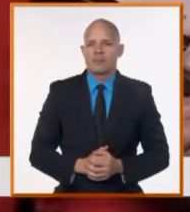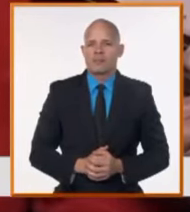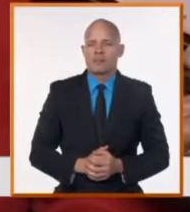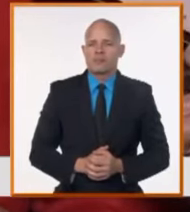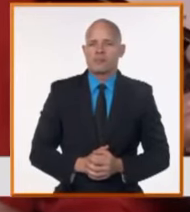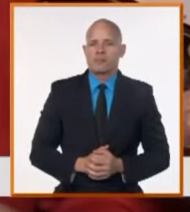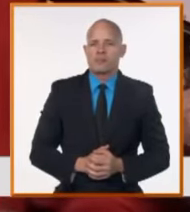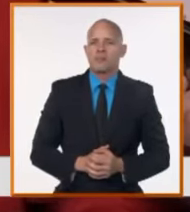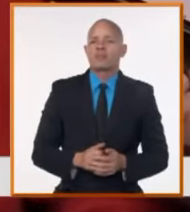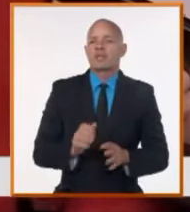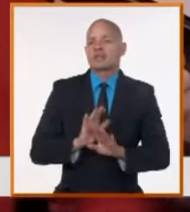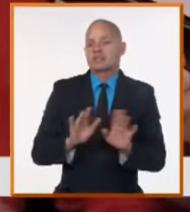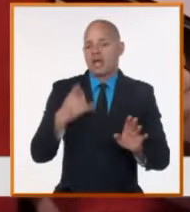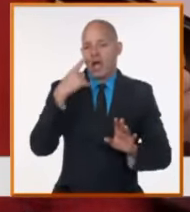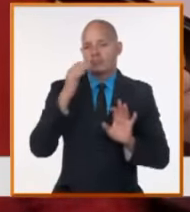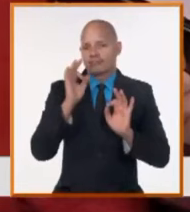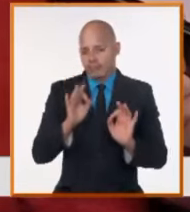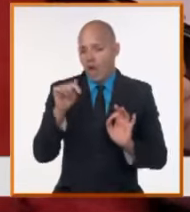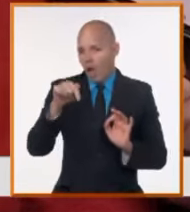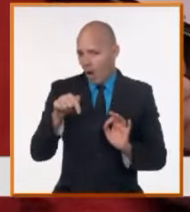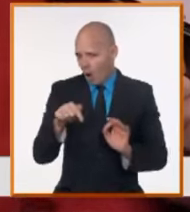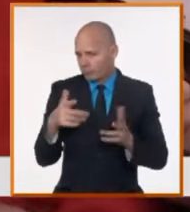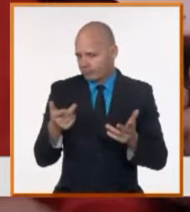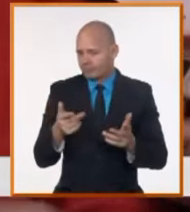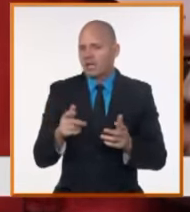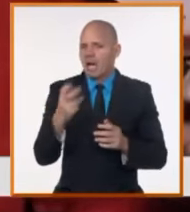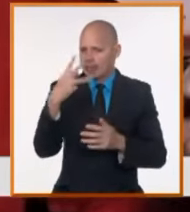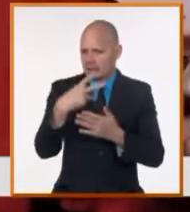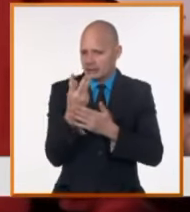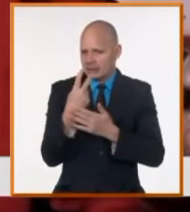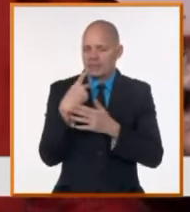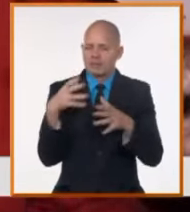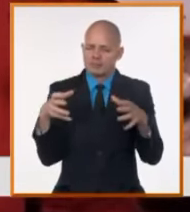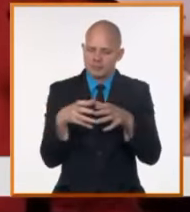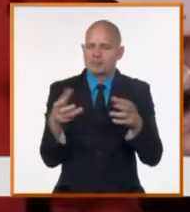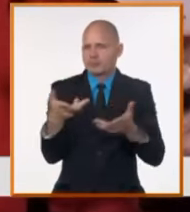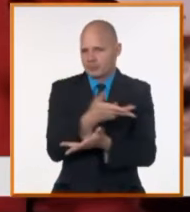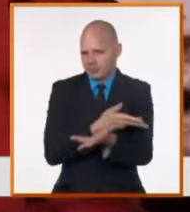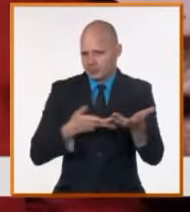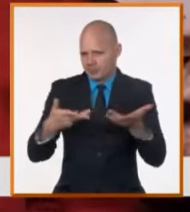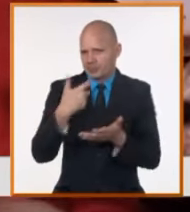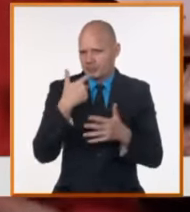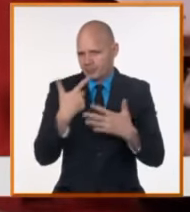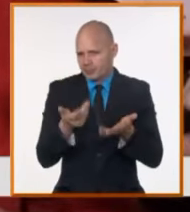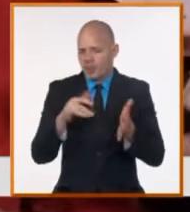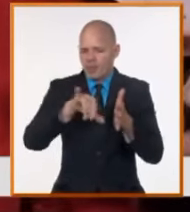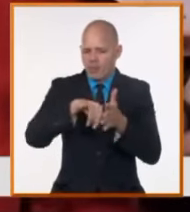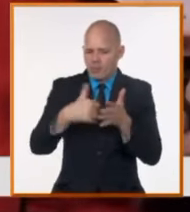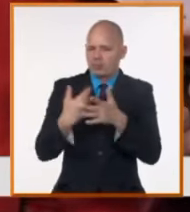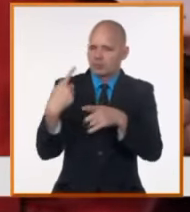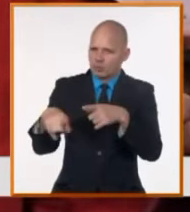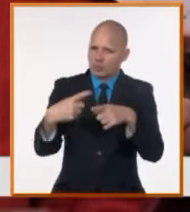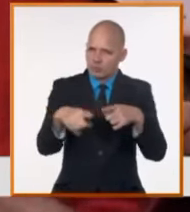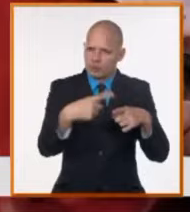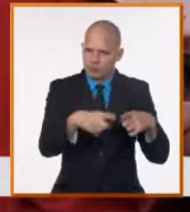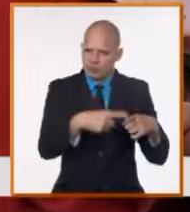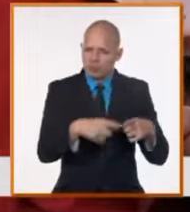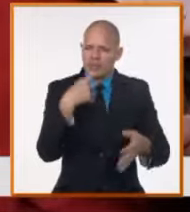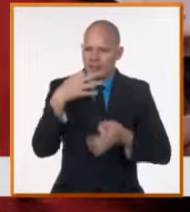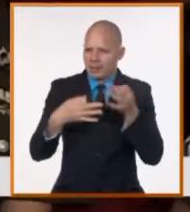días debatiendo desde toda nuestra América y más allá. Diferentes proyectos, diferentes doctrinas,